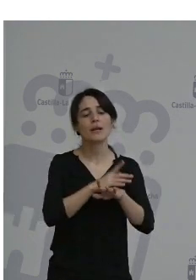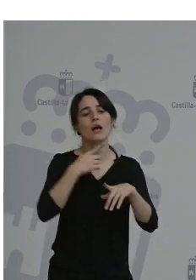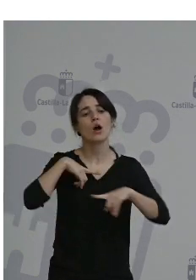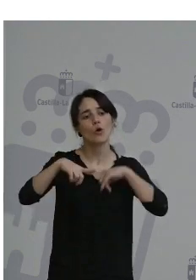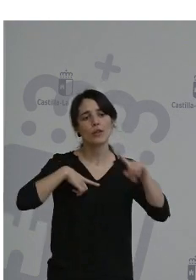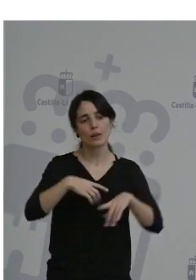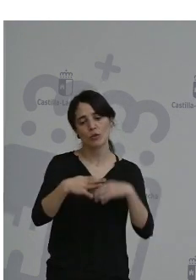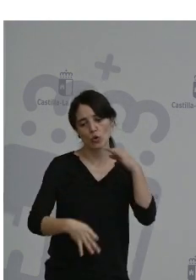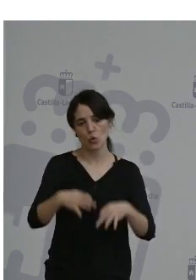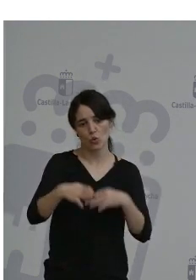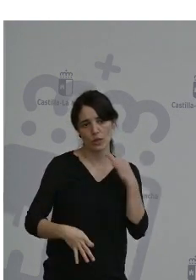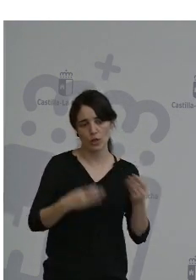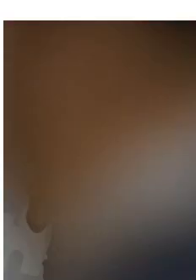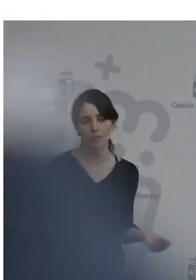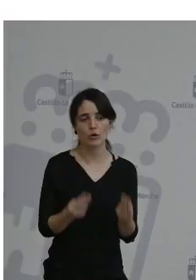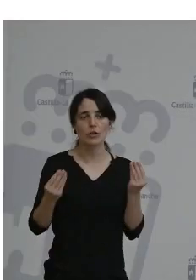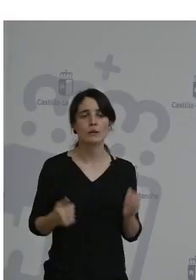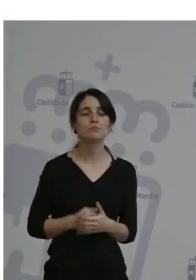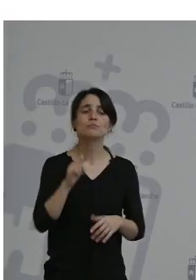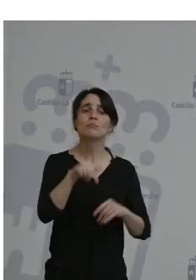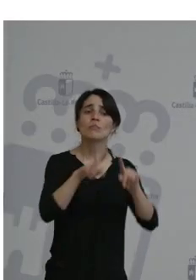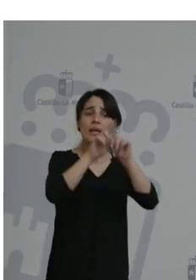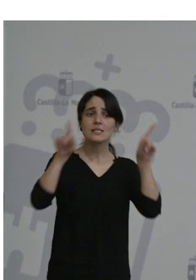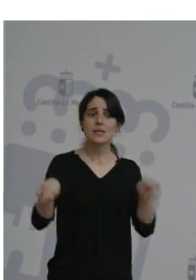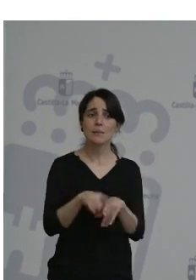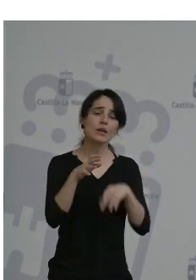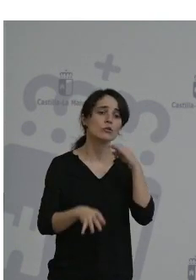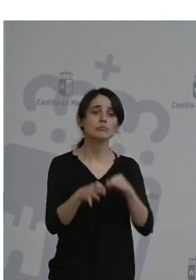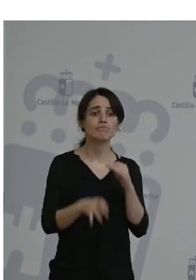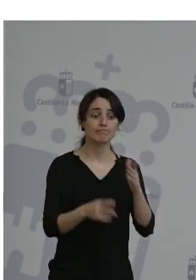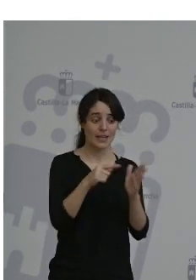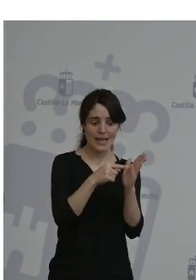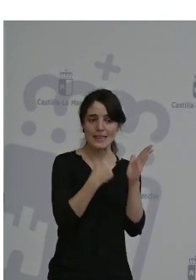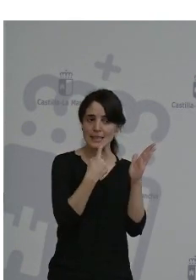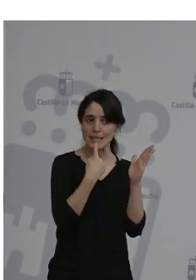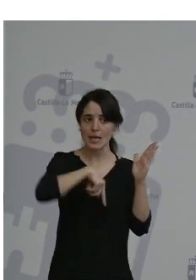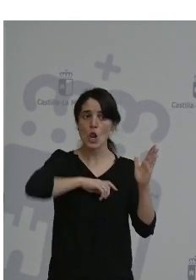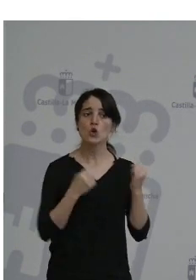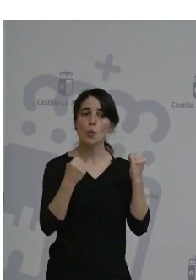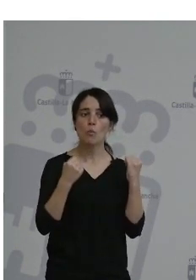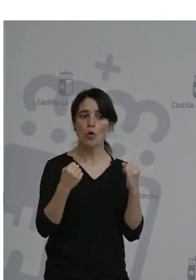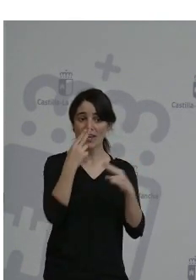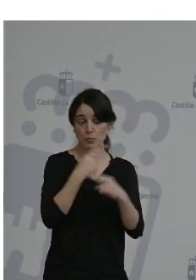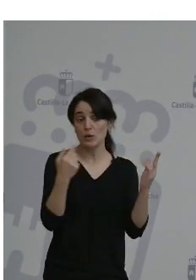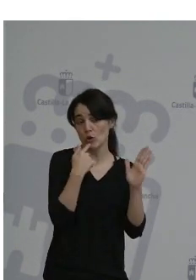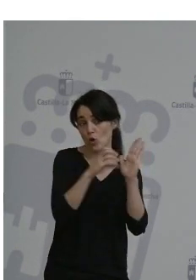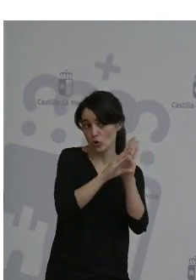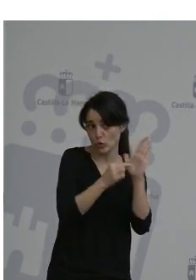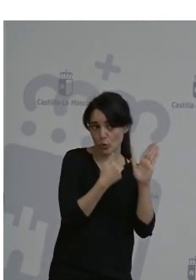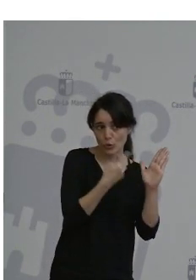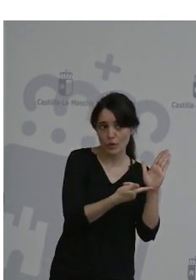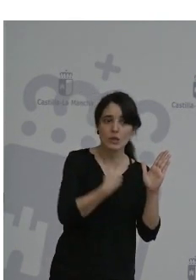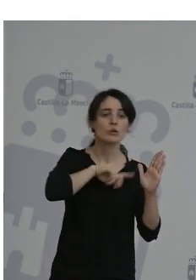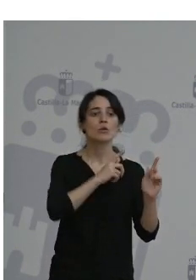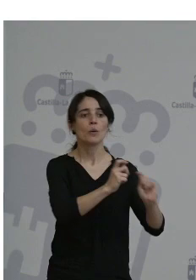jurídico en este marco nos corresponde a los poderes públicos como señala a la Constitución promover las condiciones